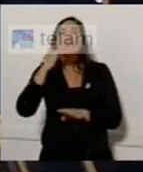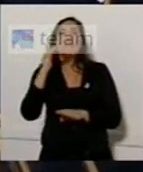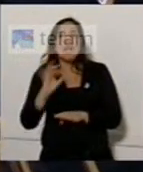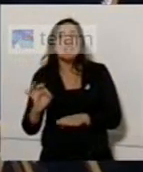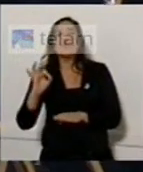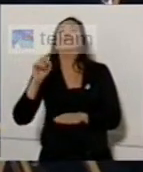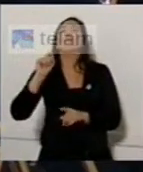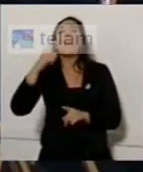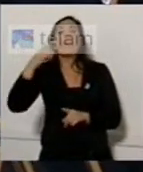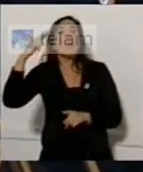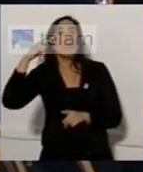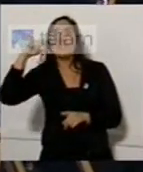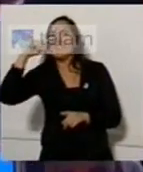1976